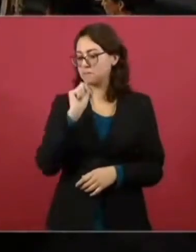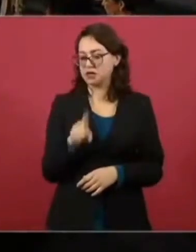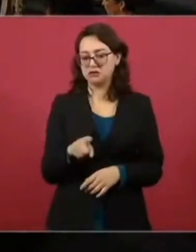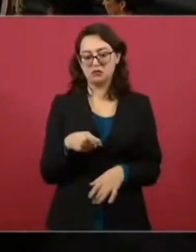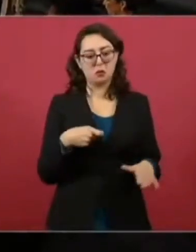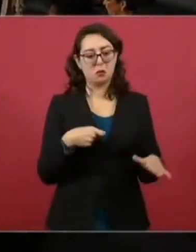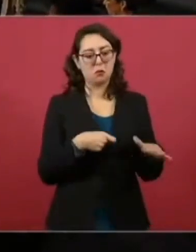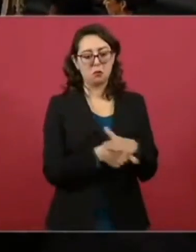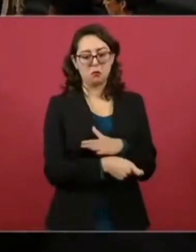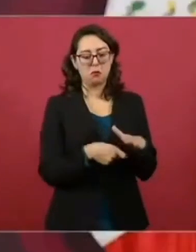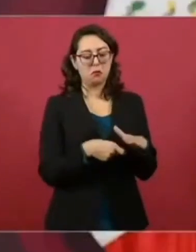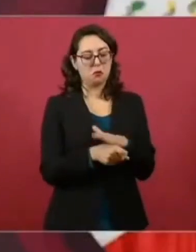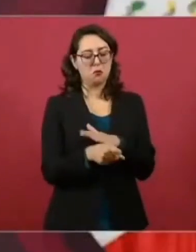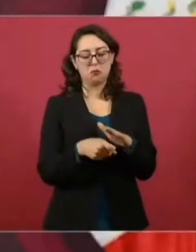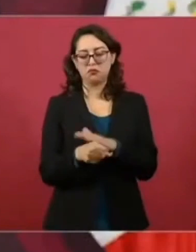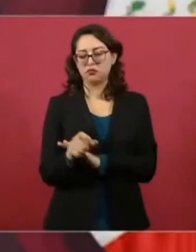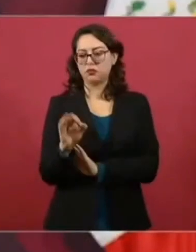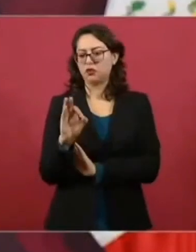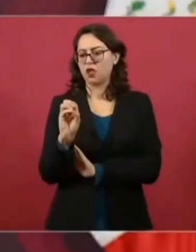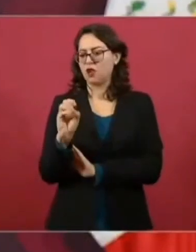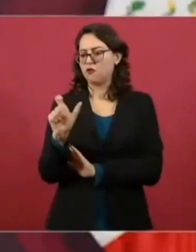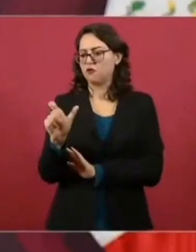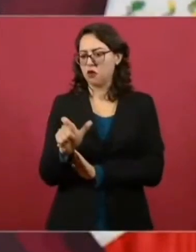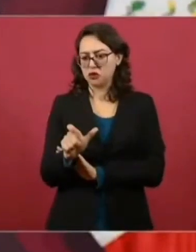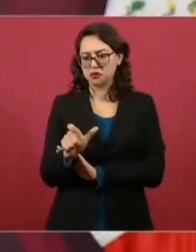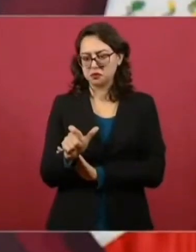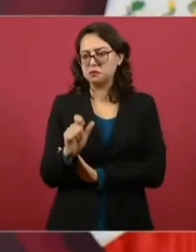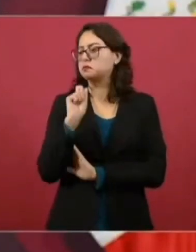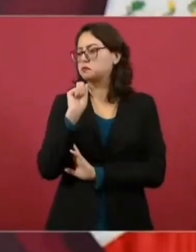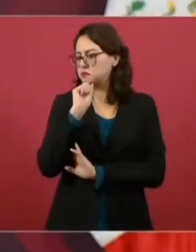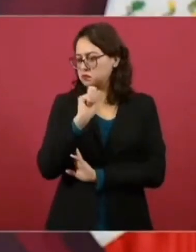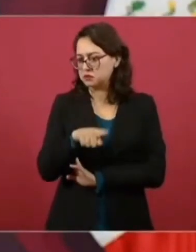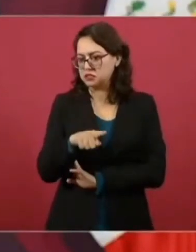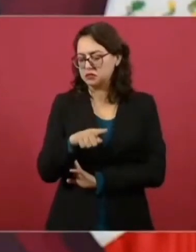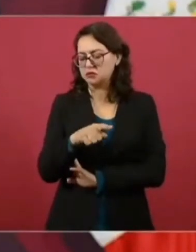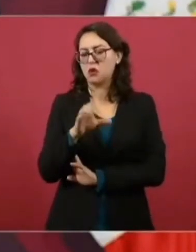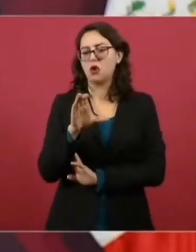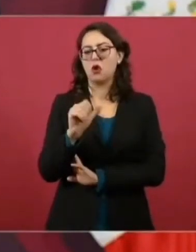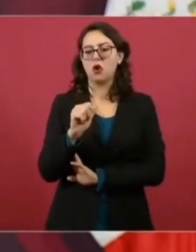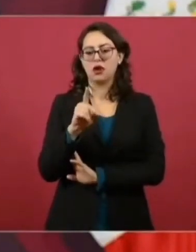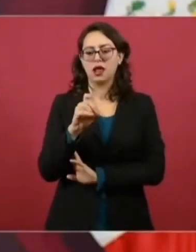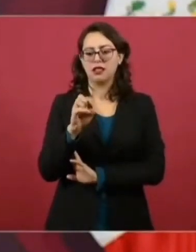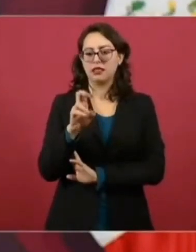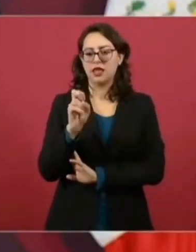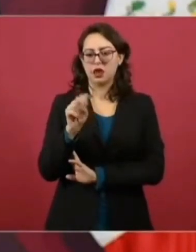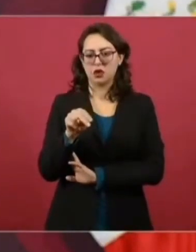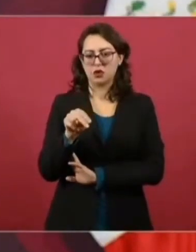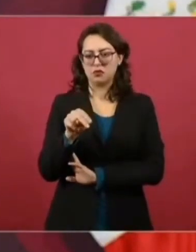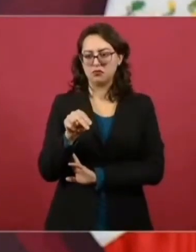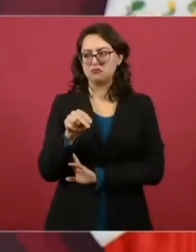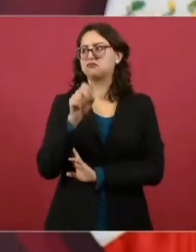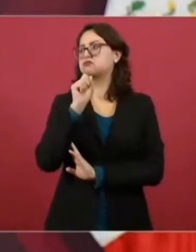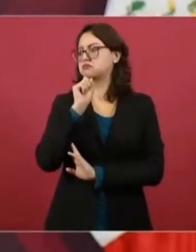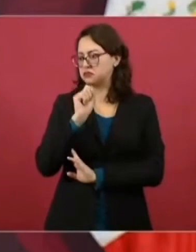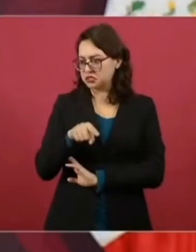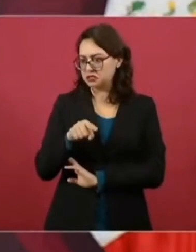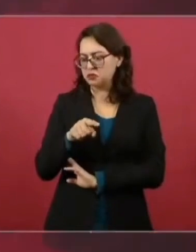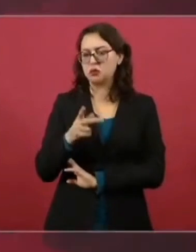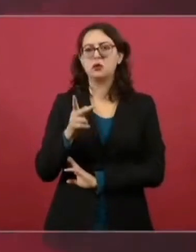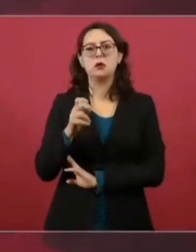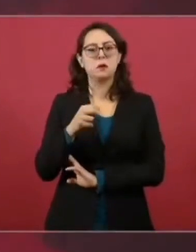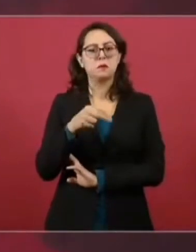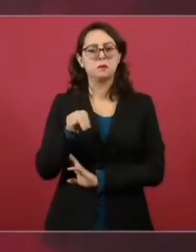Fox siguió con lo mismo, Calderón lo mismo, Peña igual. Y es hasta ahora que